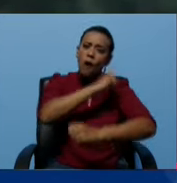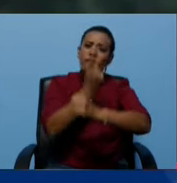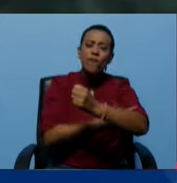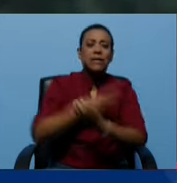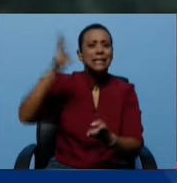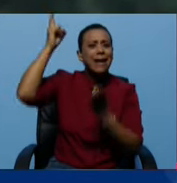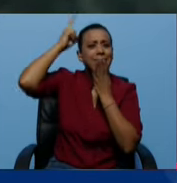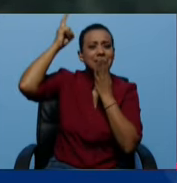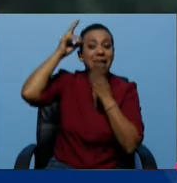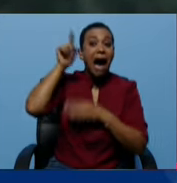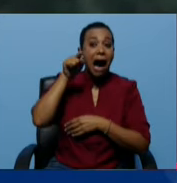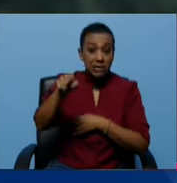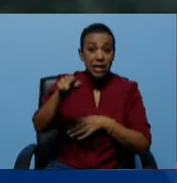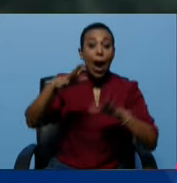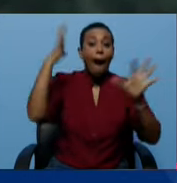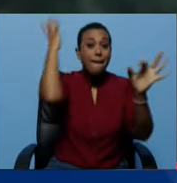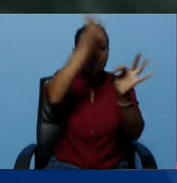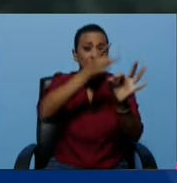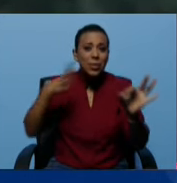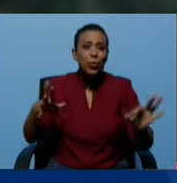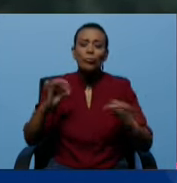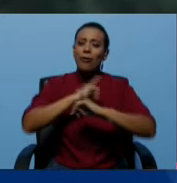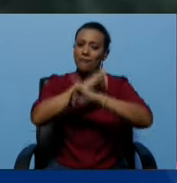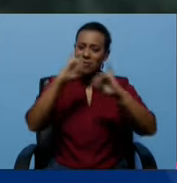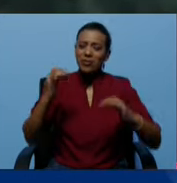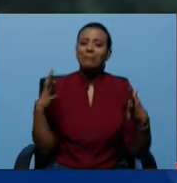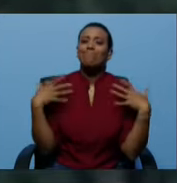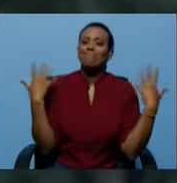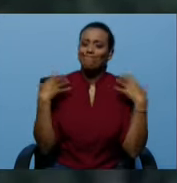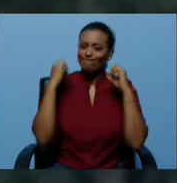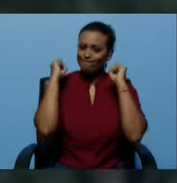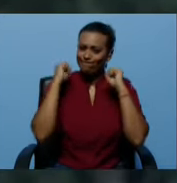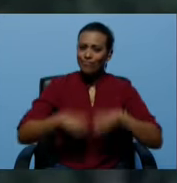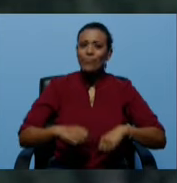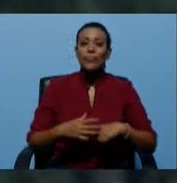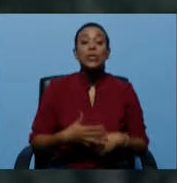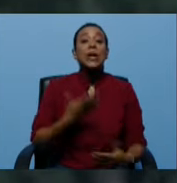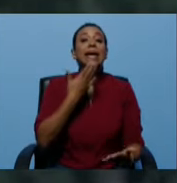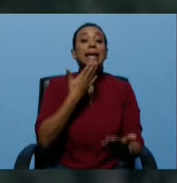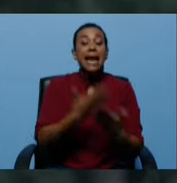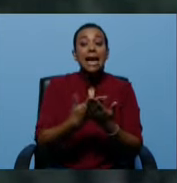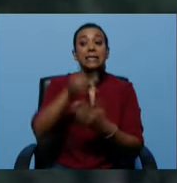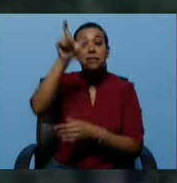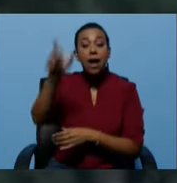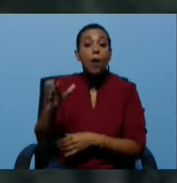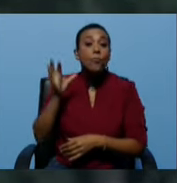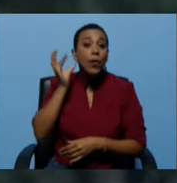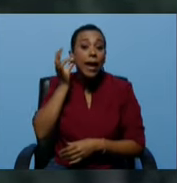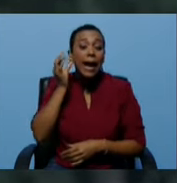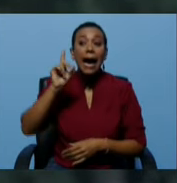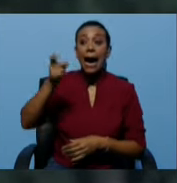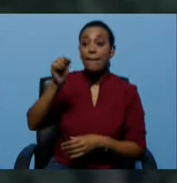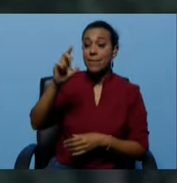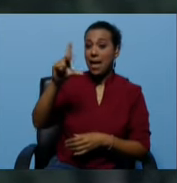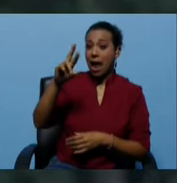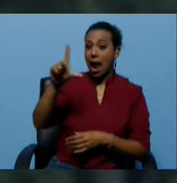india, porque allá tengo la felicidad. Te doy las gracias, Gabriela. Te doy las